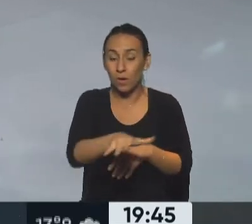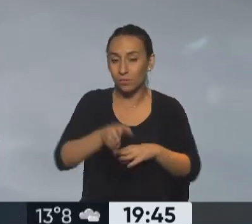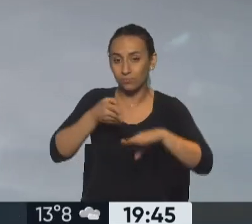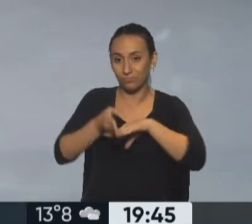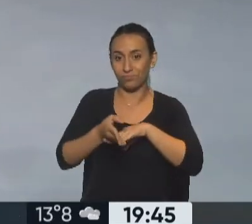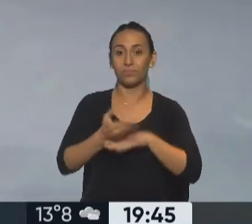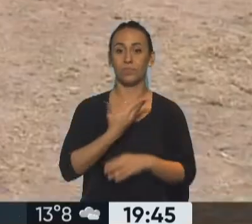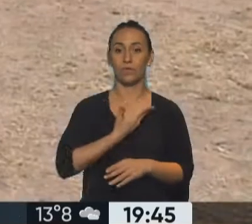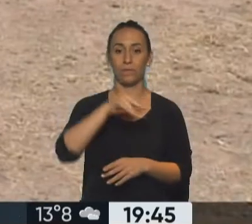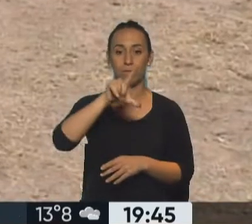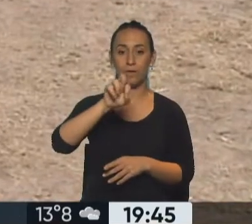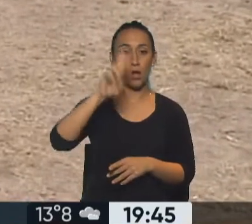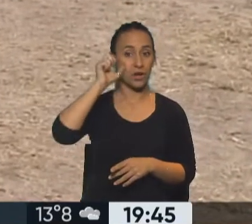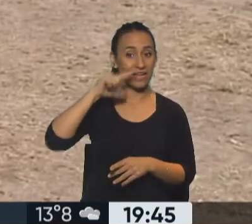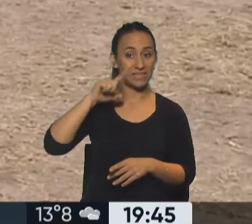de Florencia Rodríguez.